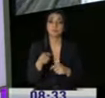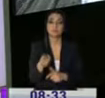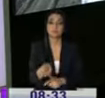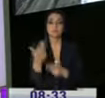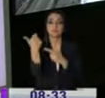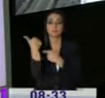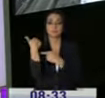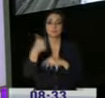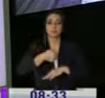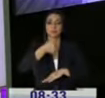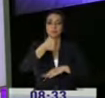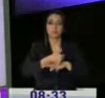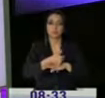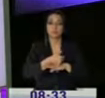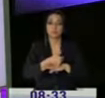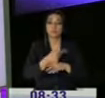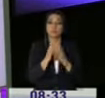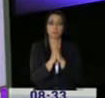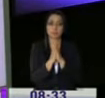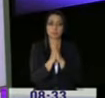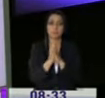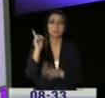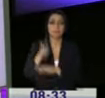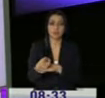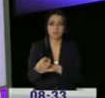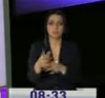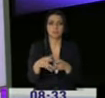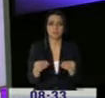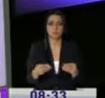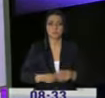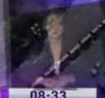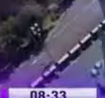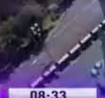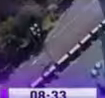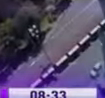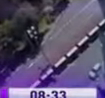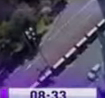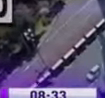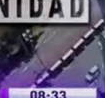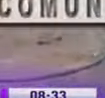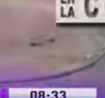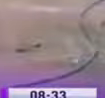autoridades, y que no pedimos, exigimos que les ayude.